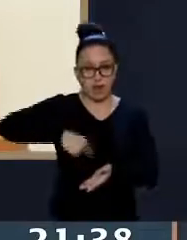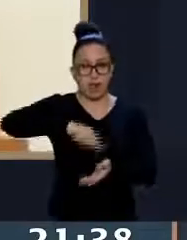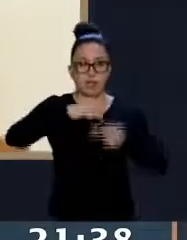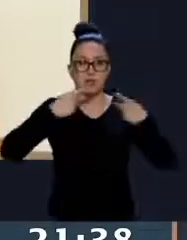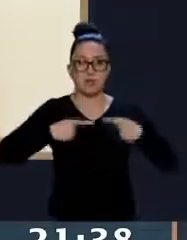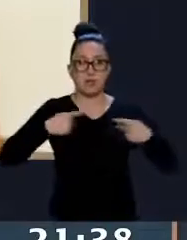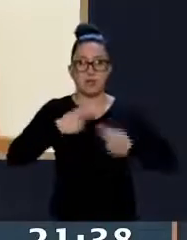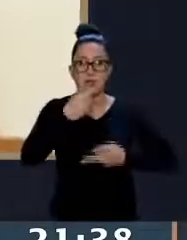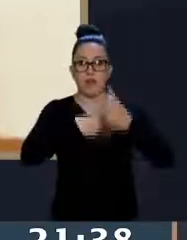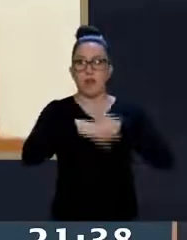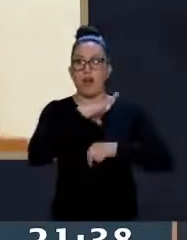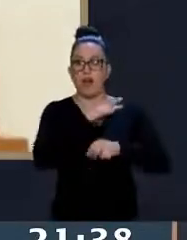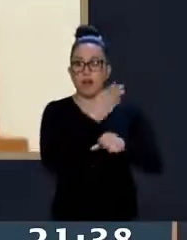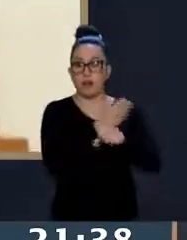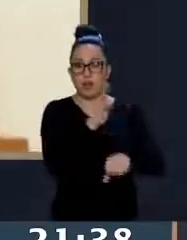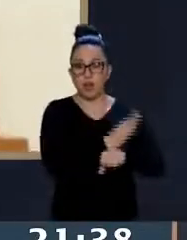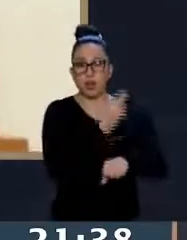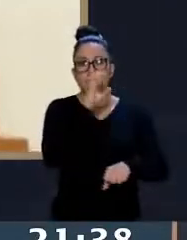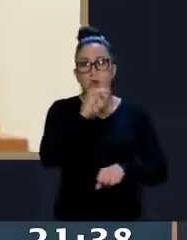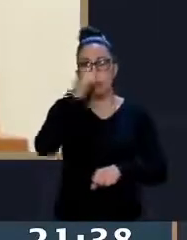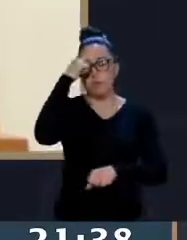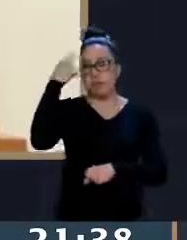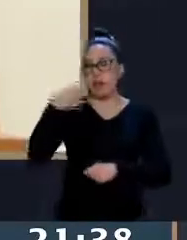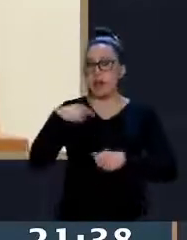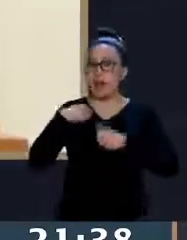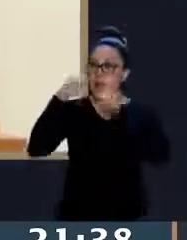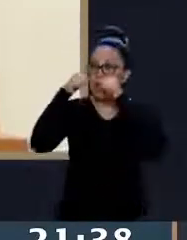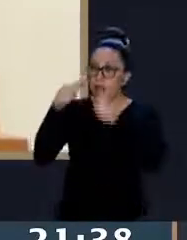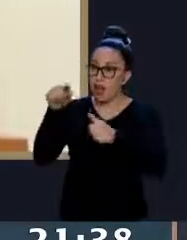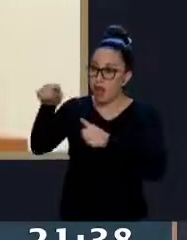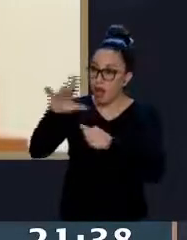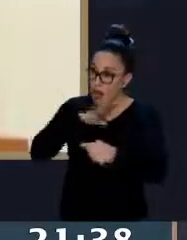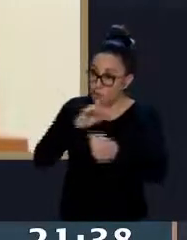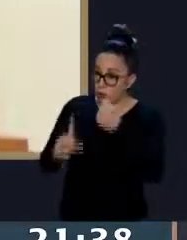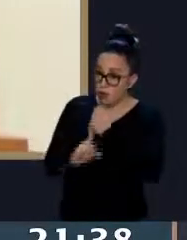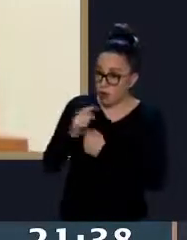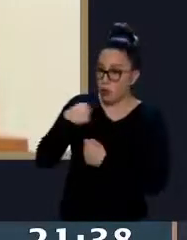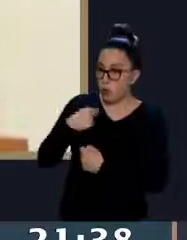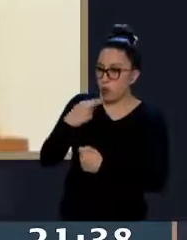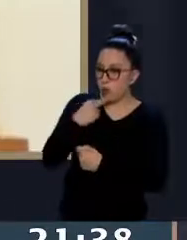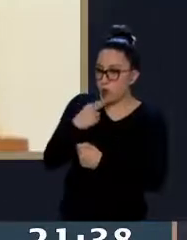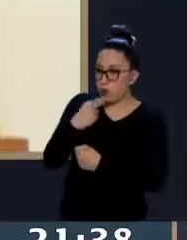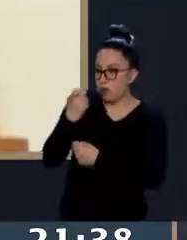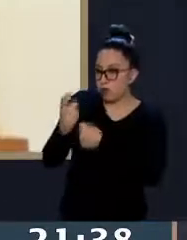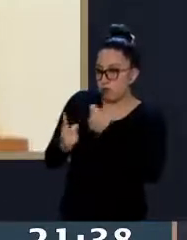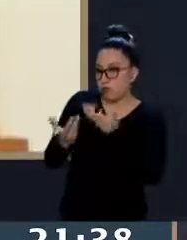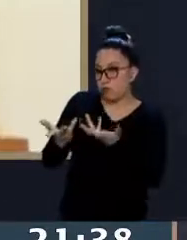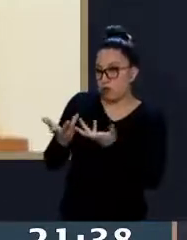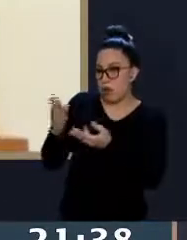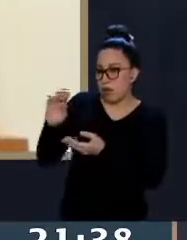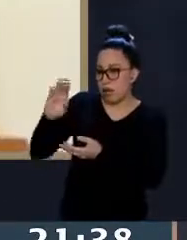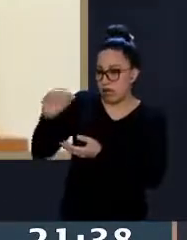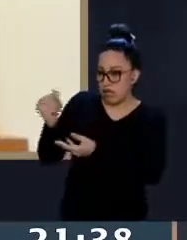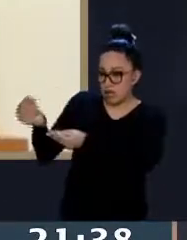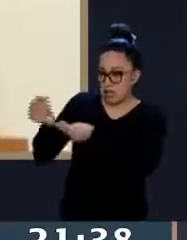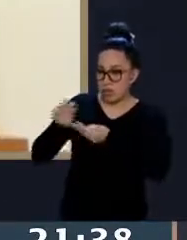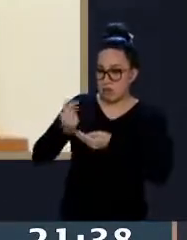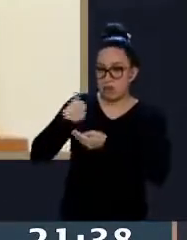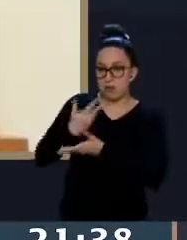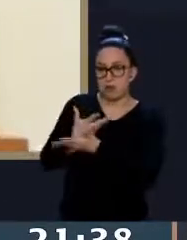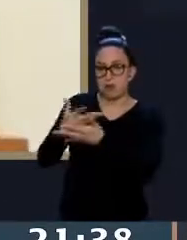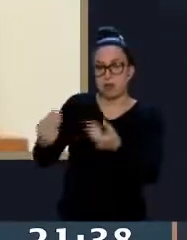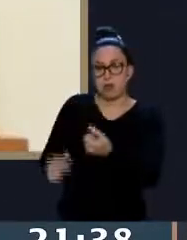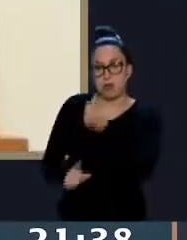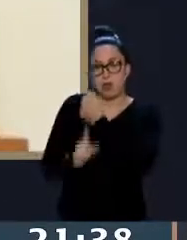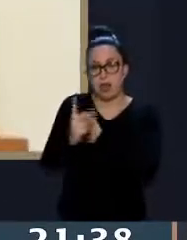bienestar del pueblo de México o a la atención de una serie de problemáticas nacionales pues que no podemos dejar